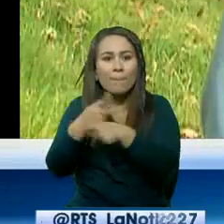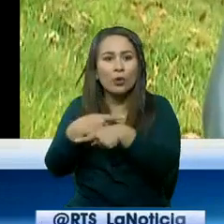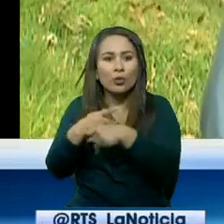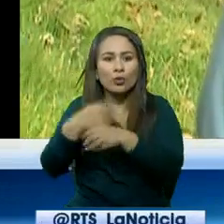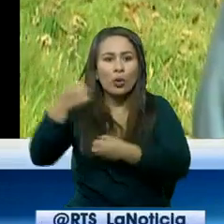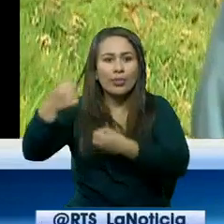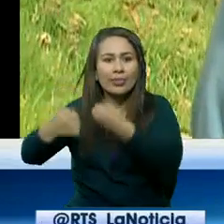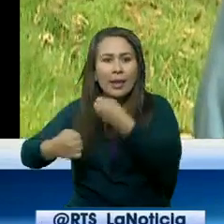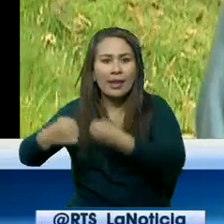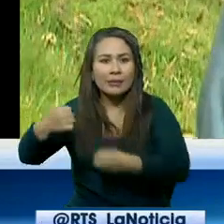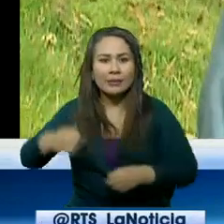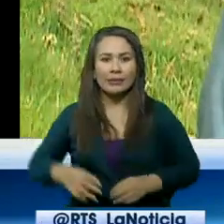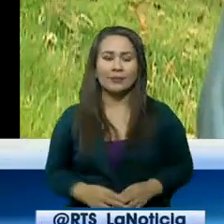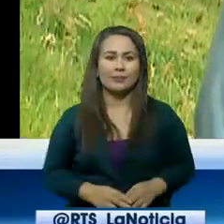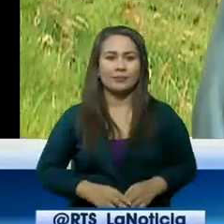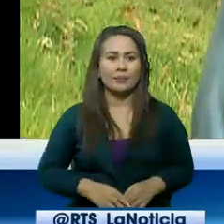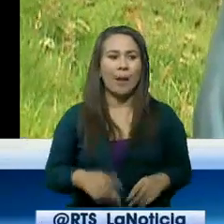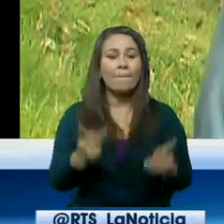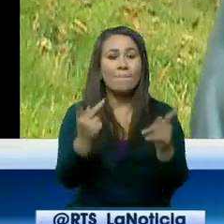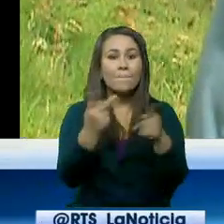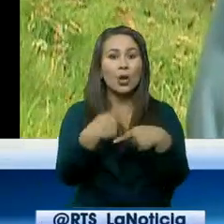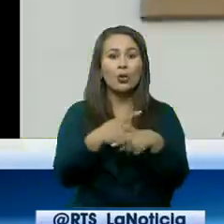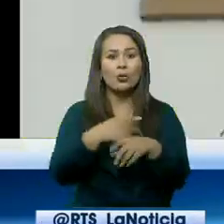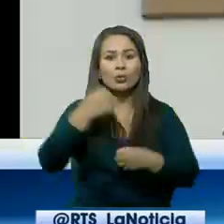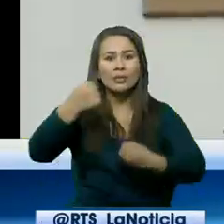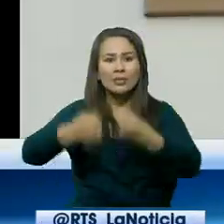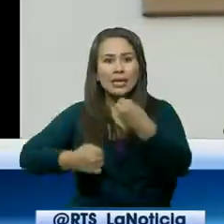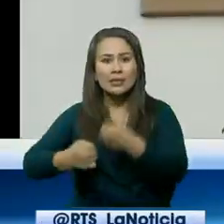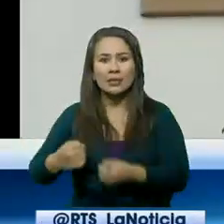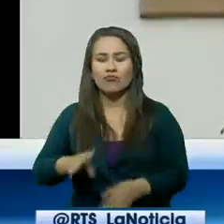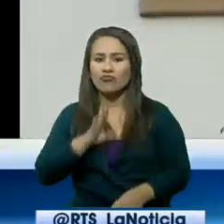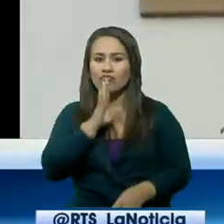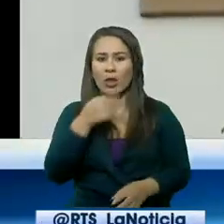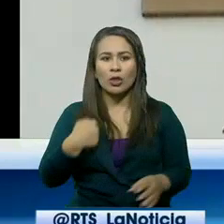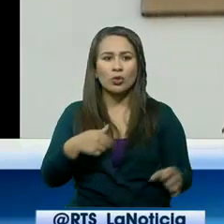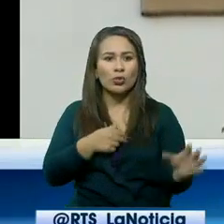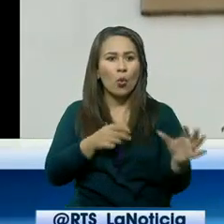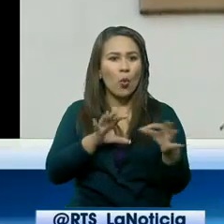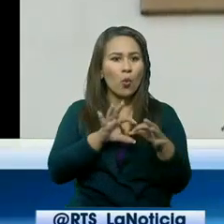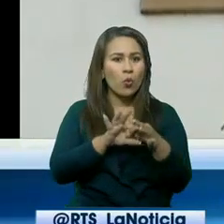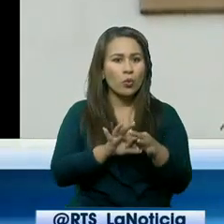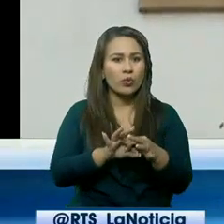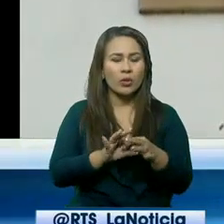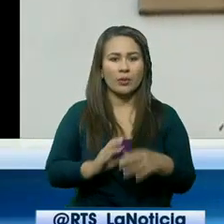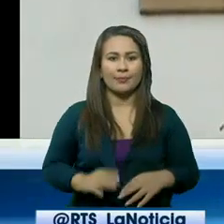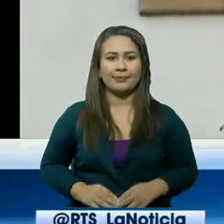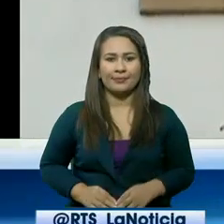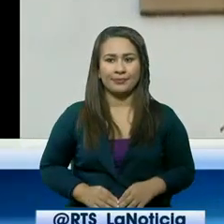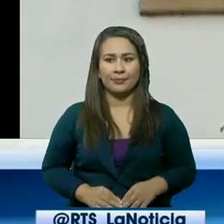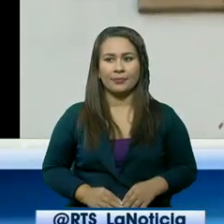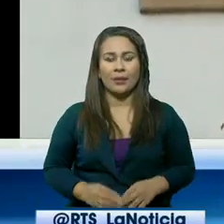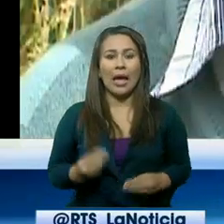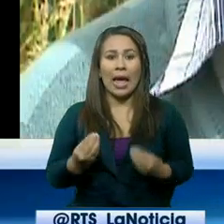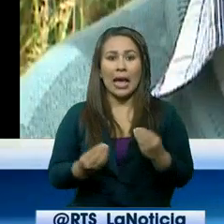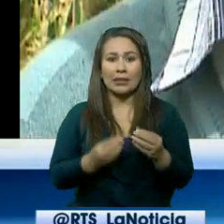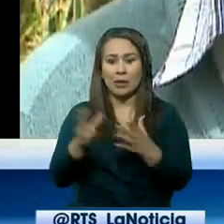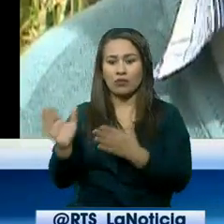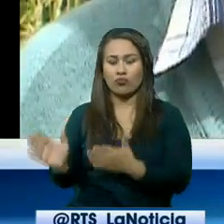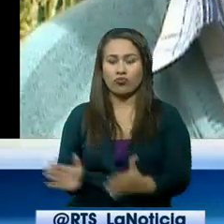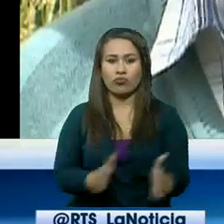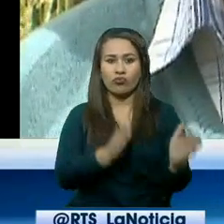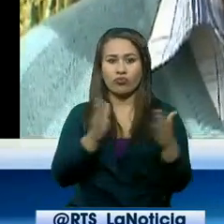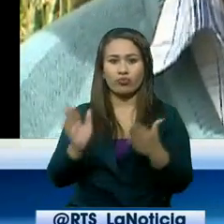leche. Dedicado al 100% a la leche. Hemos unido, hemos hecho un centro de acopio,